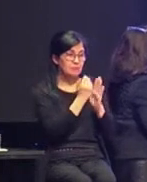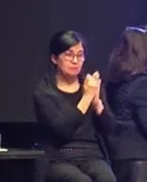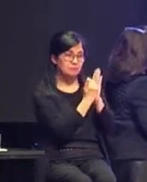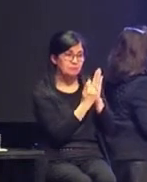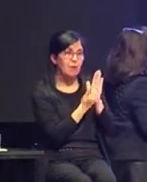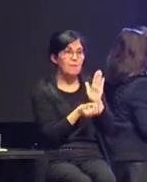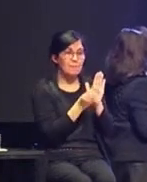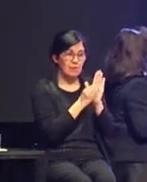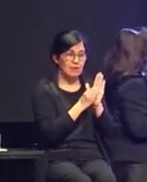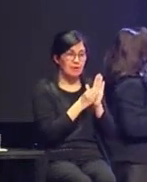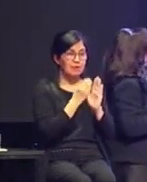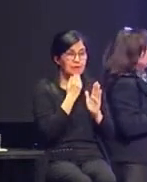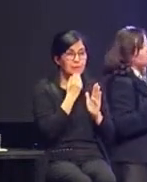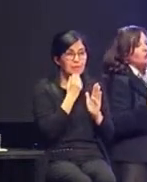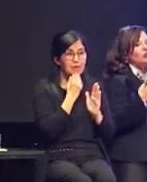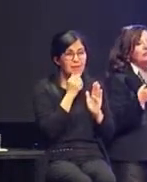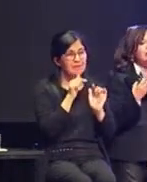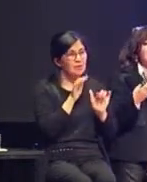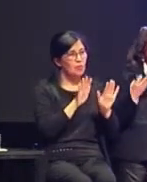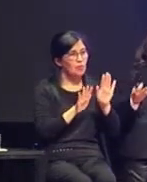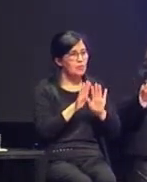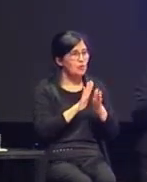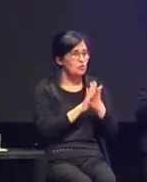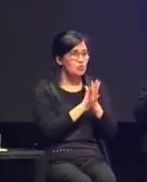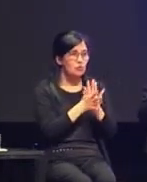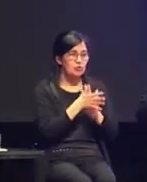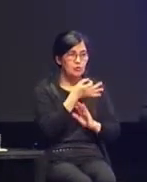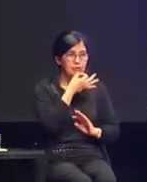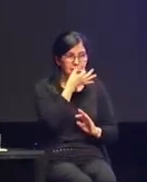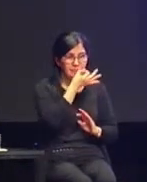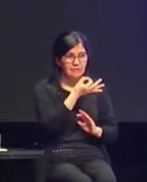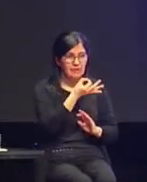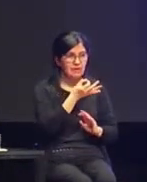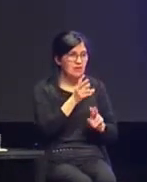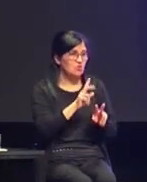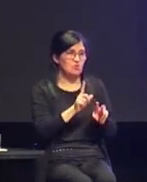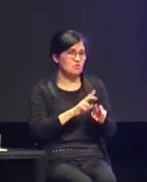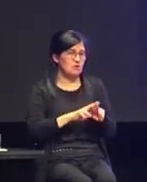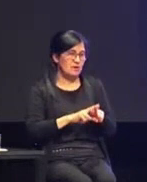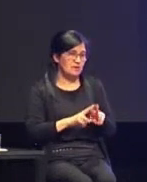Y básicamente los cuidados perdidos es todo lo que se indicó y que no se hizo.